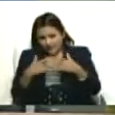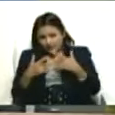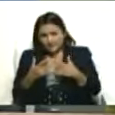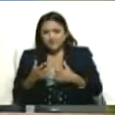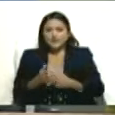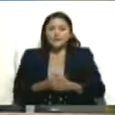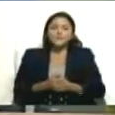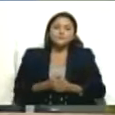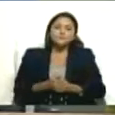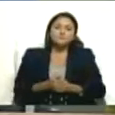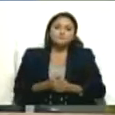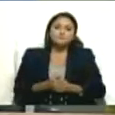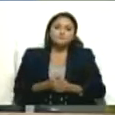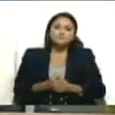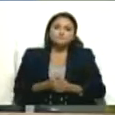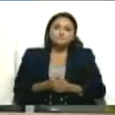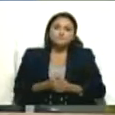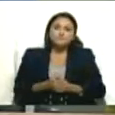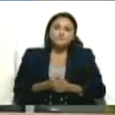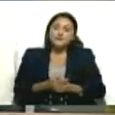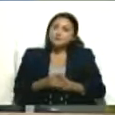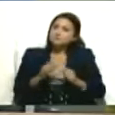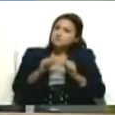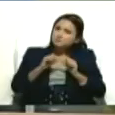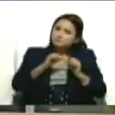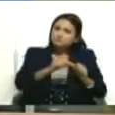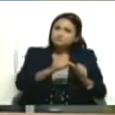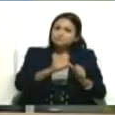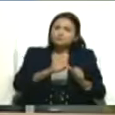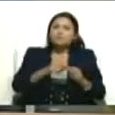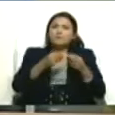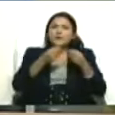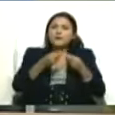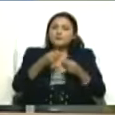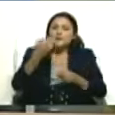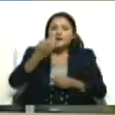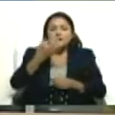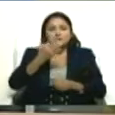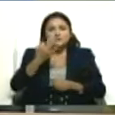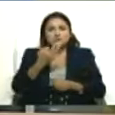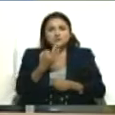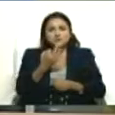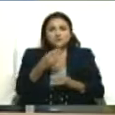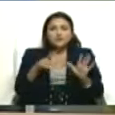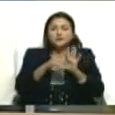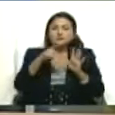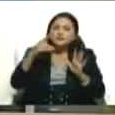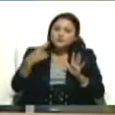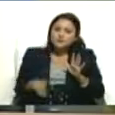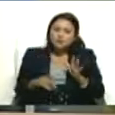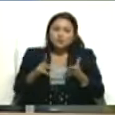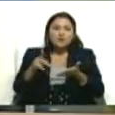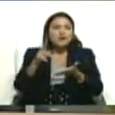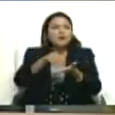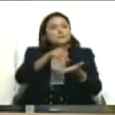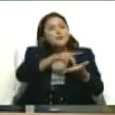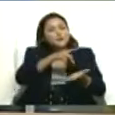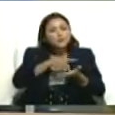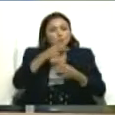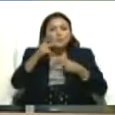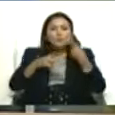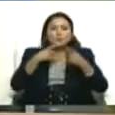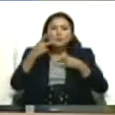competencias, con los trámites necesarios para garantizar el derecho a la participación